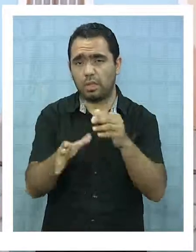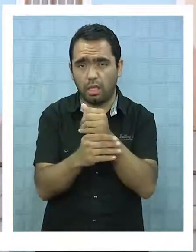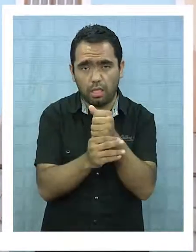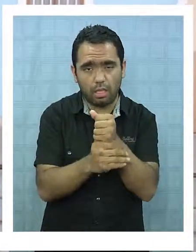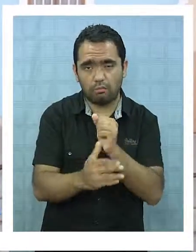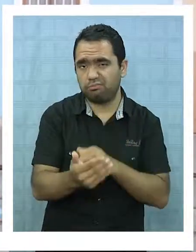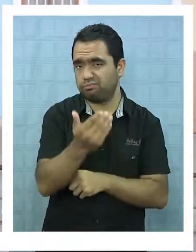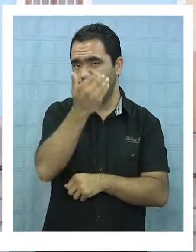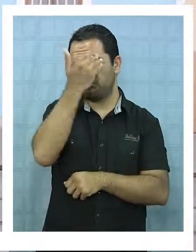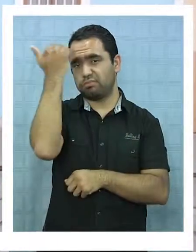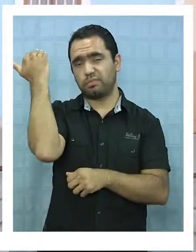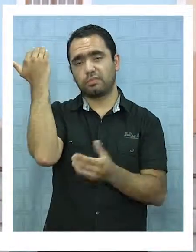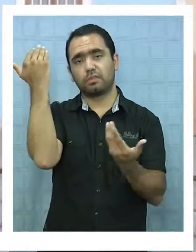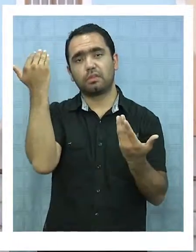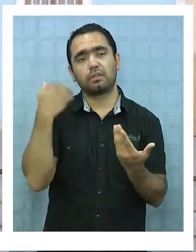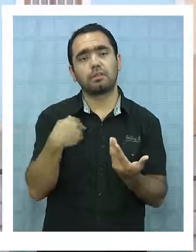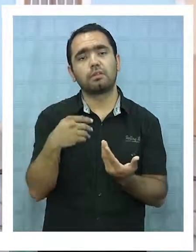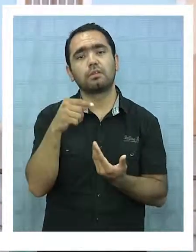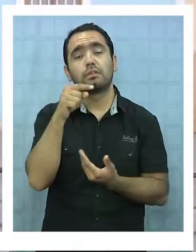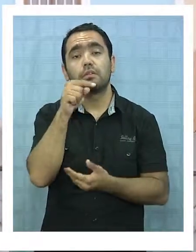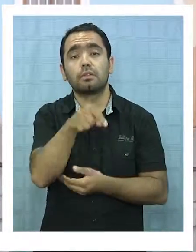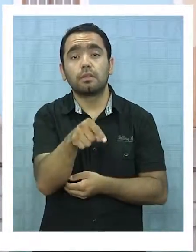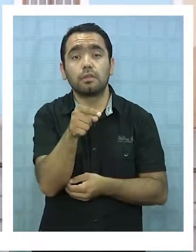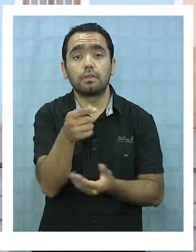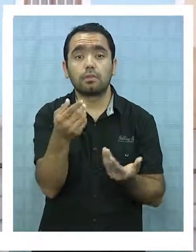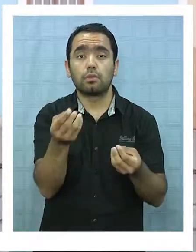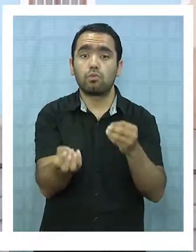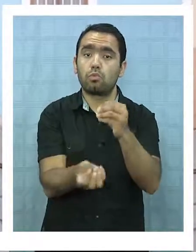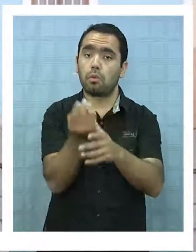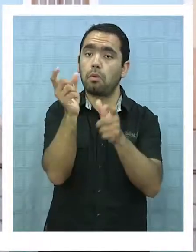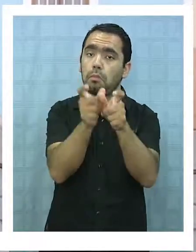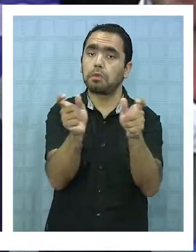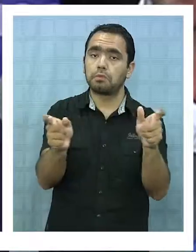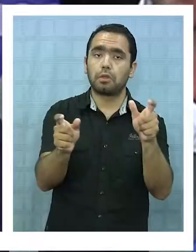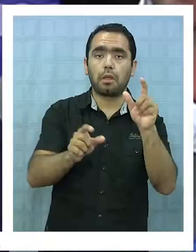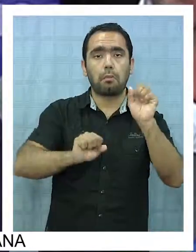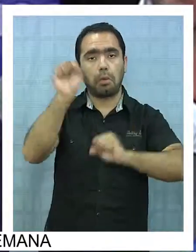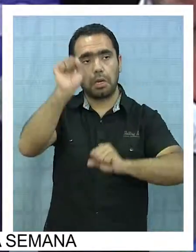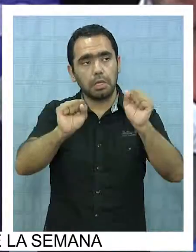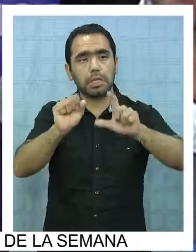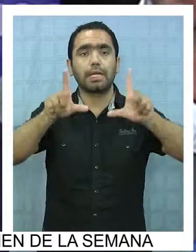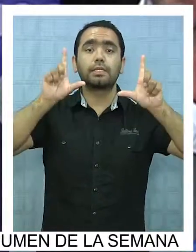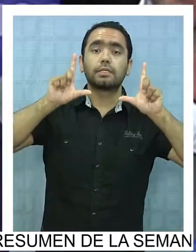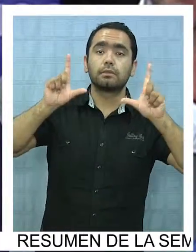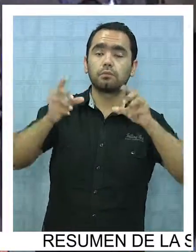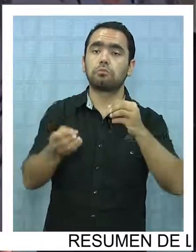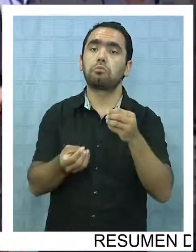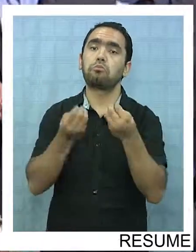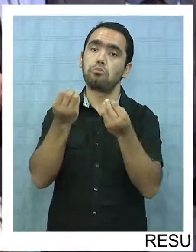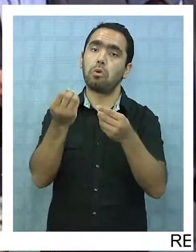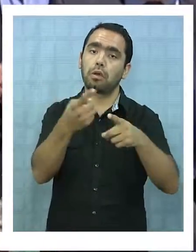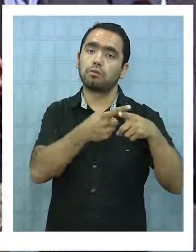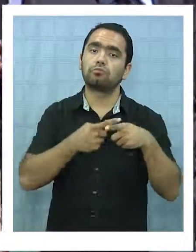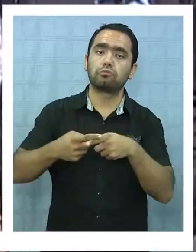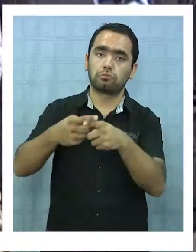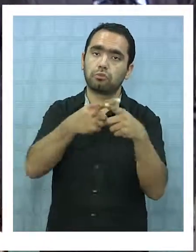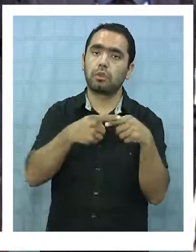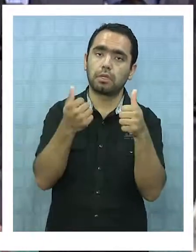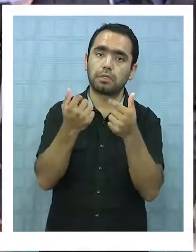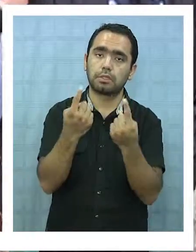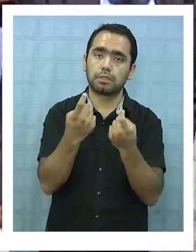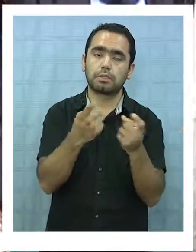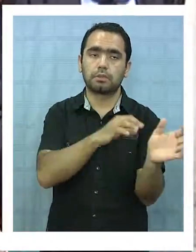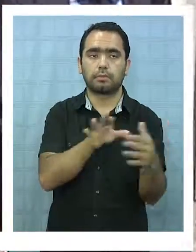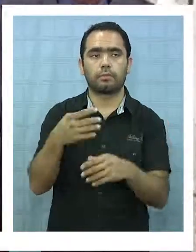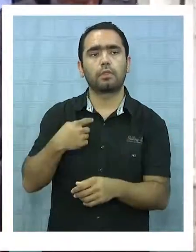los tiene colmados. Entonces, y que salgan nuevos políticos también hace bueno para esta sociedad que tanta falta hace. Y creo que está bien, es